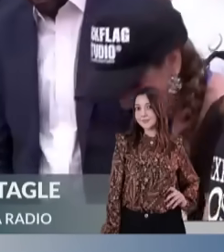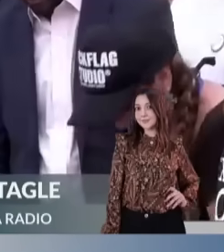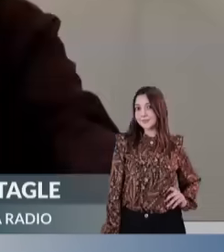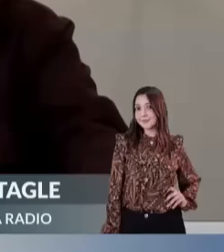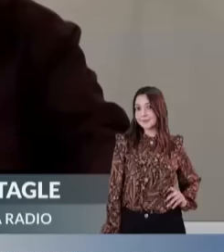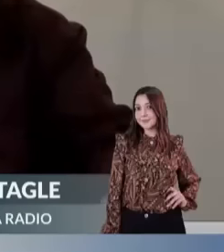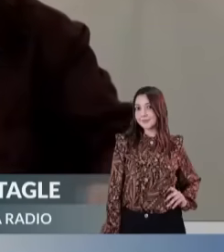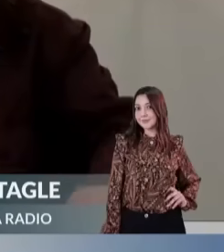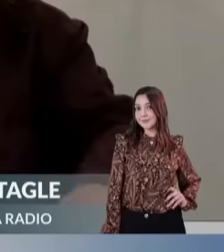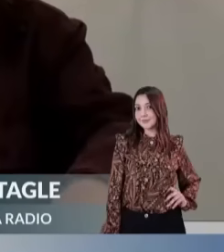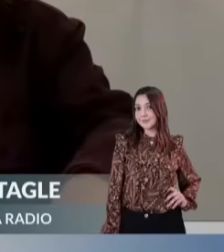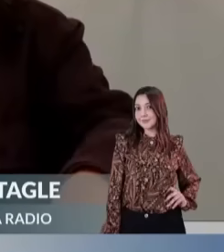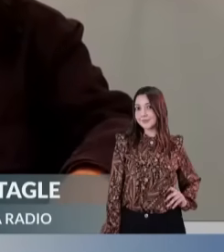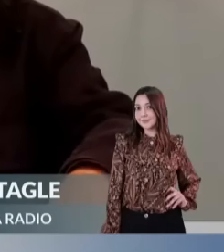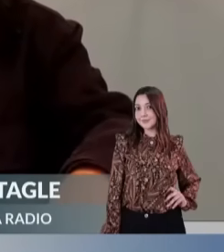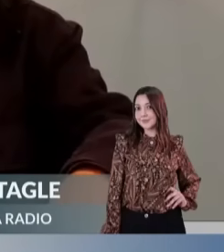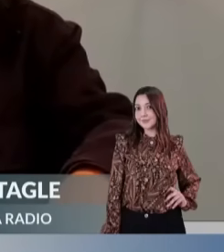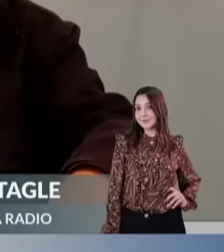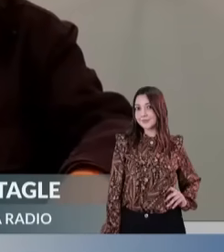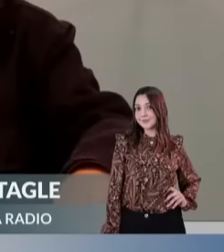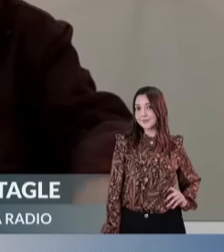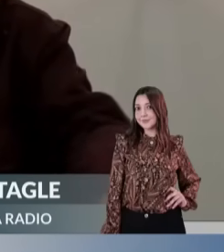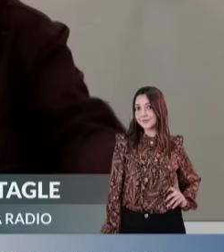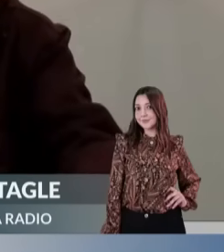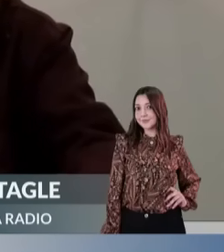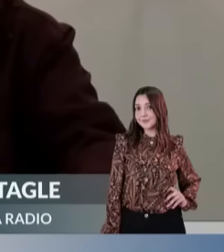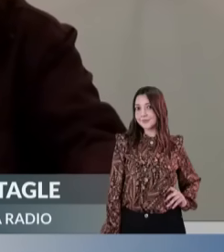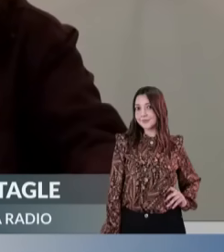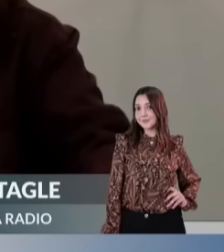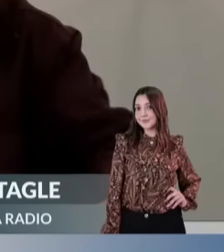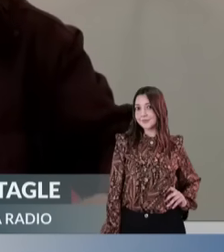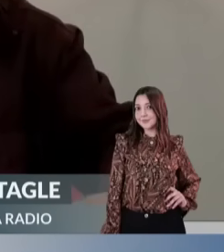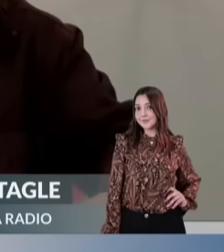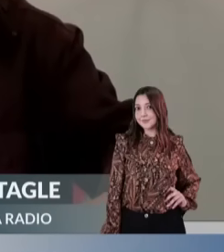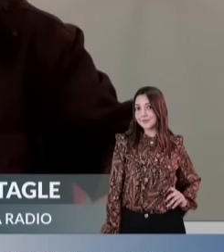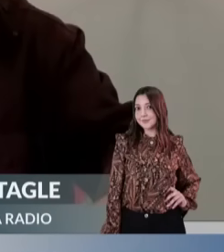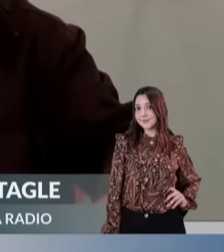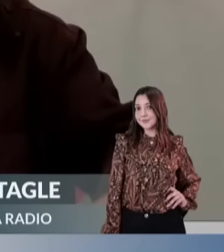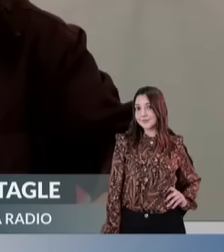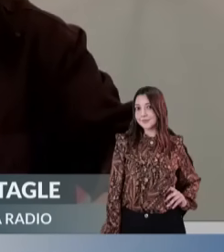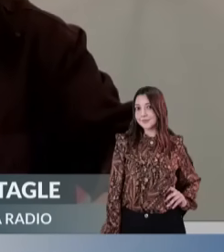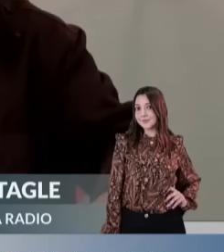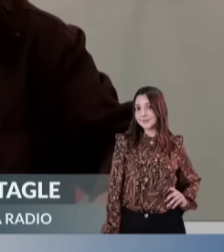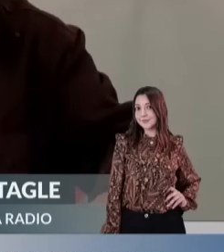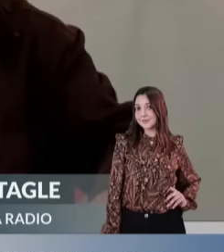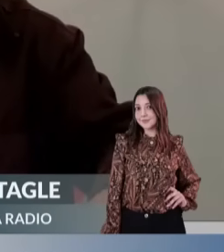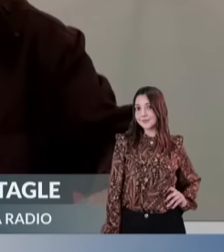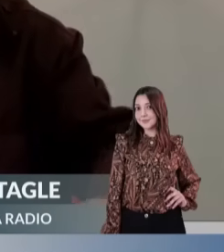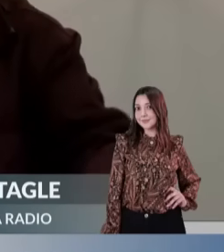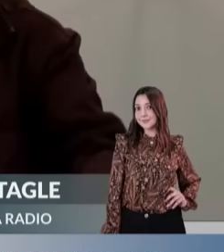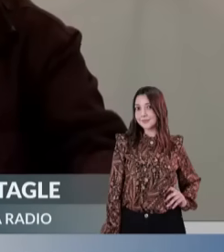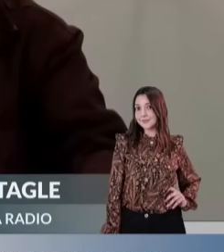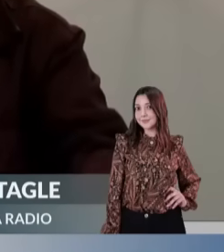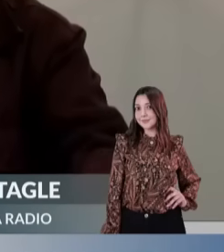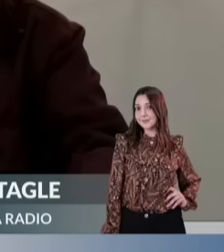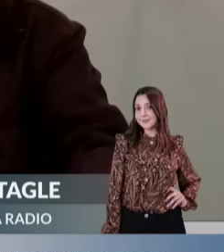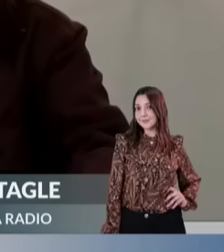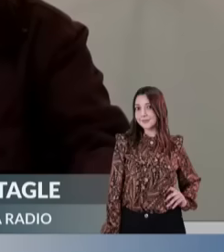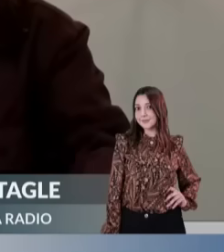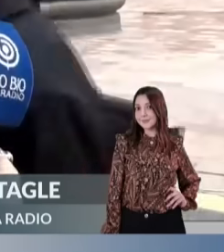esté fiscalizando, por supuesto, pero también haciendo propuestas. Cuando aparece un diputado, como el diputado Chalper, diciendo le pido la renuncia a todo el